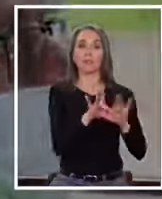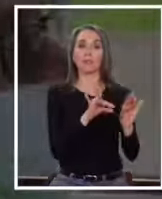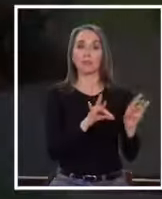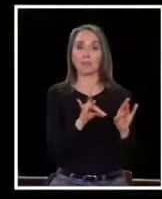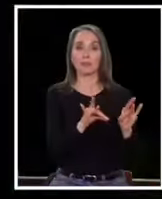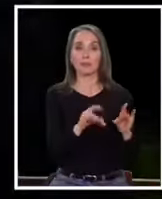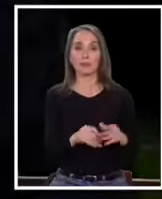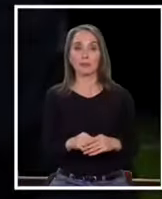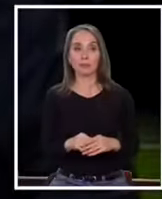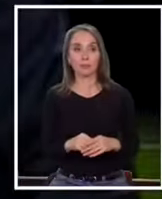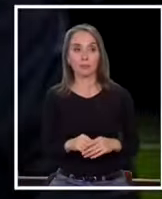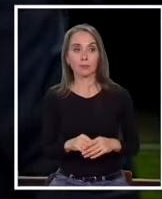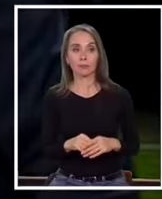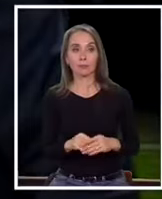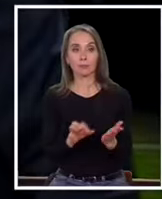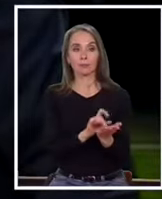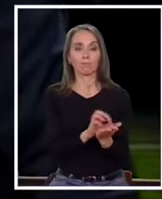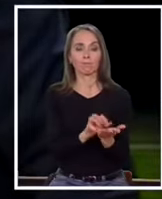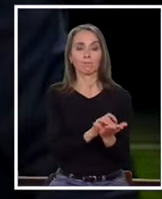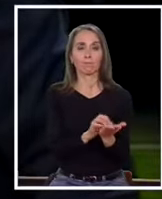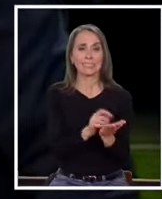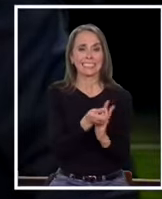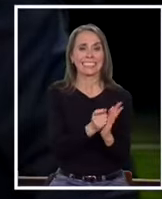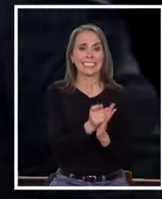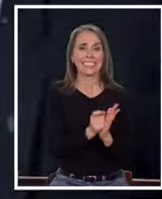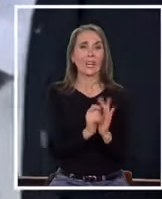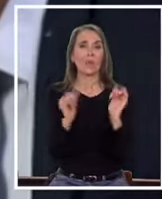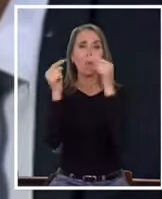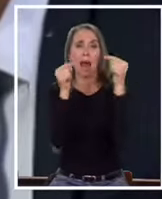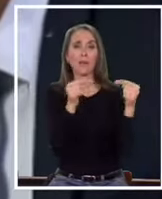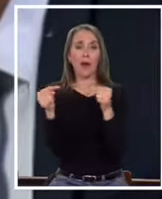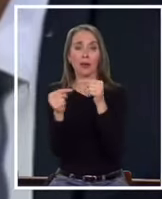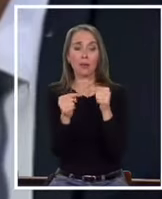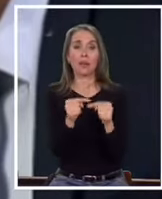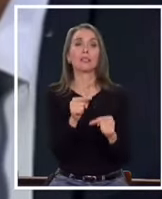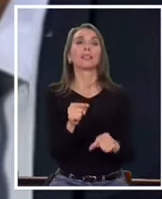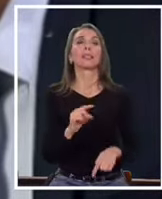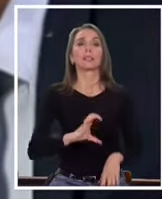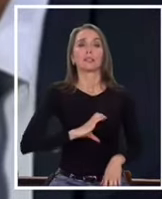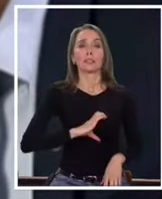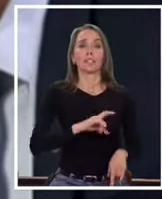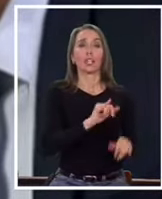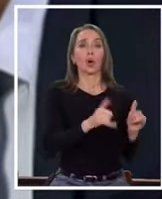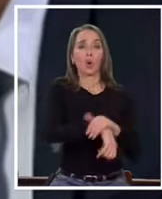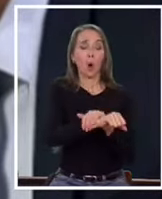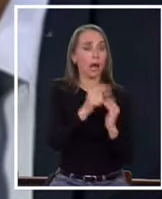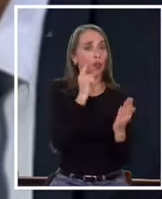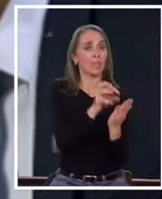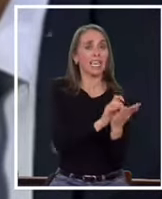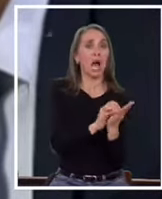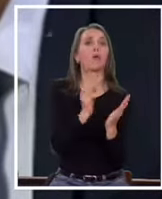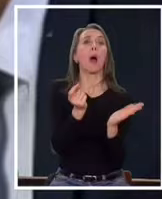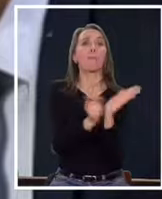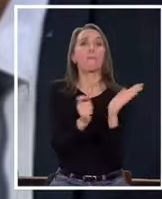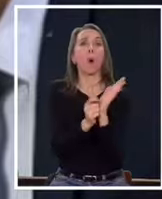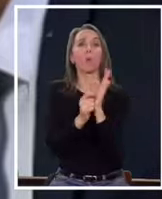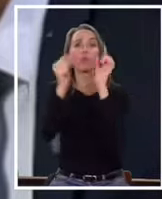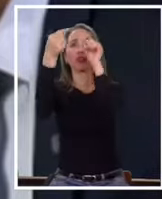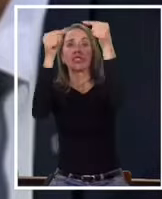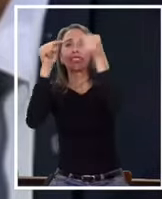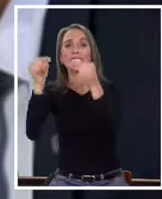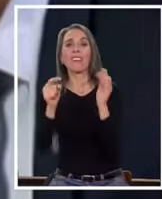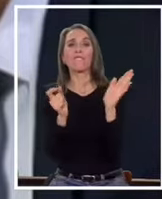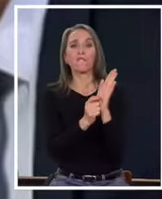selección. La calculadora ya se integró a la burbuja sanitaria de Machete y compañía y su trabajo comenzó de inmediato. Si la